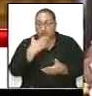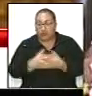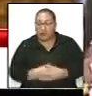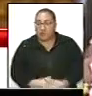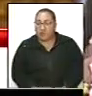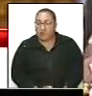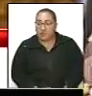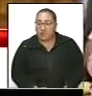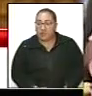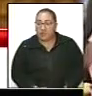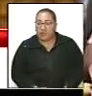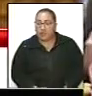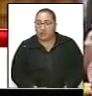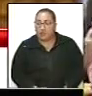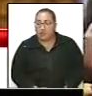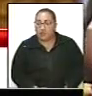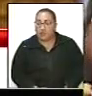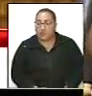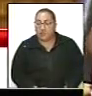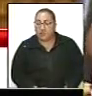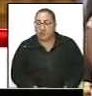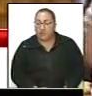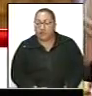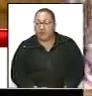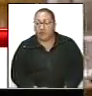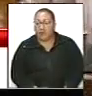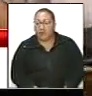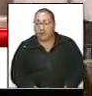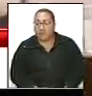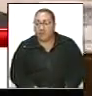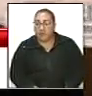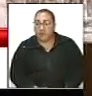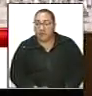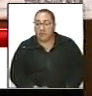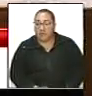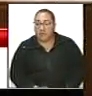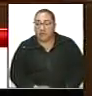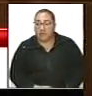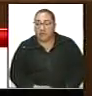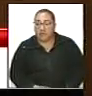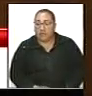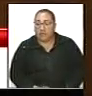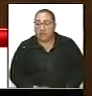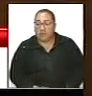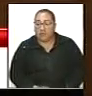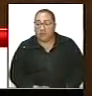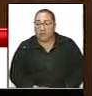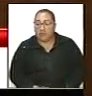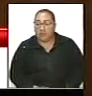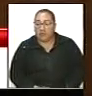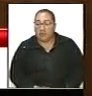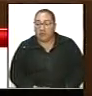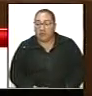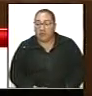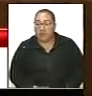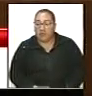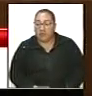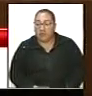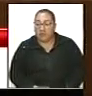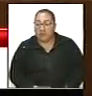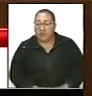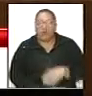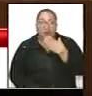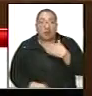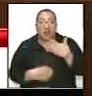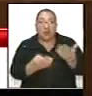gracias. Agradecemos la participación del superintendente y damos la bienvenida